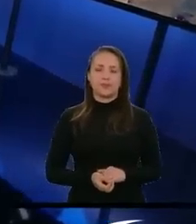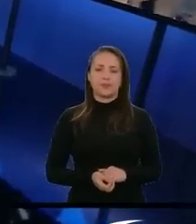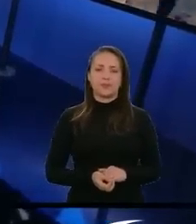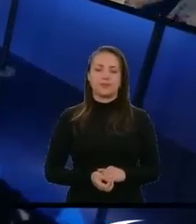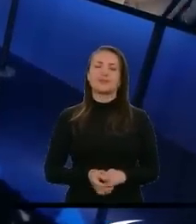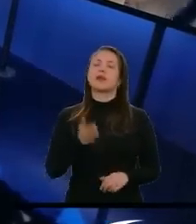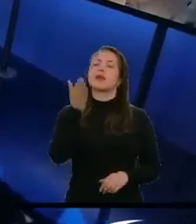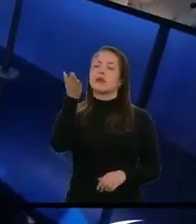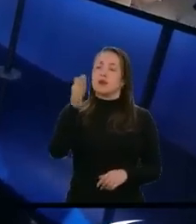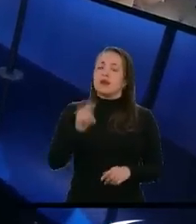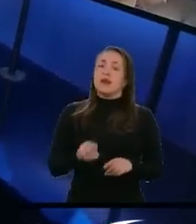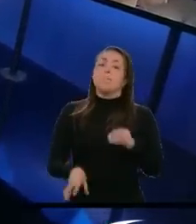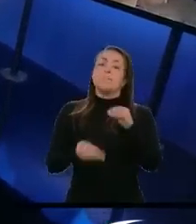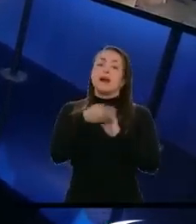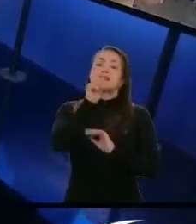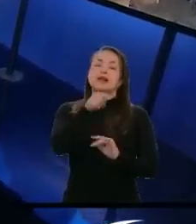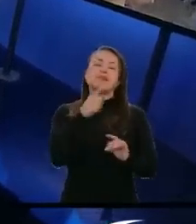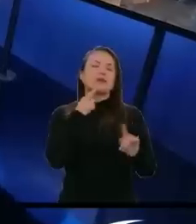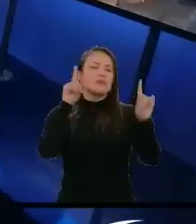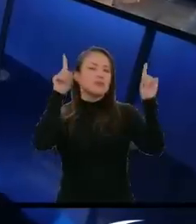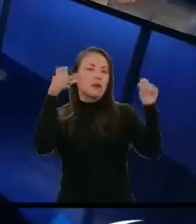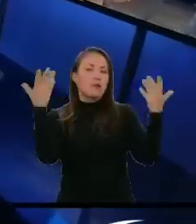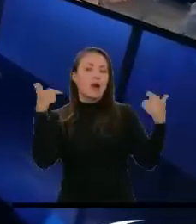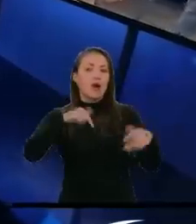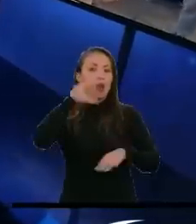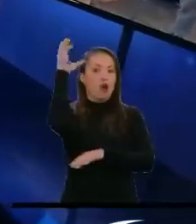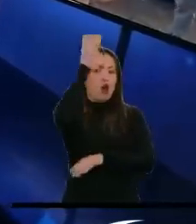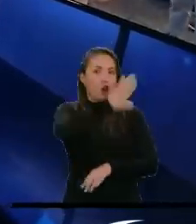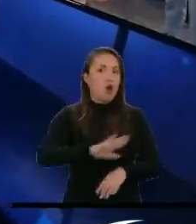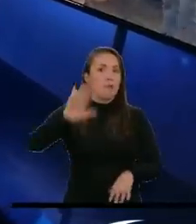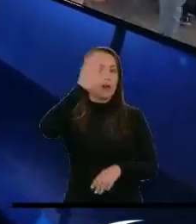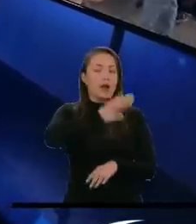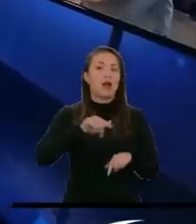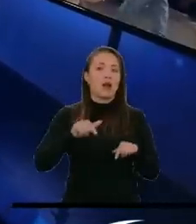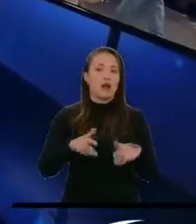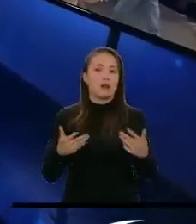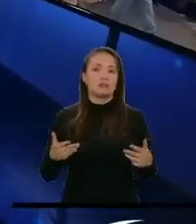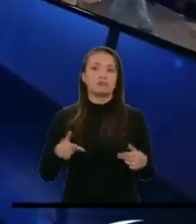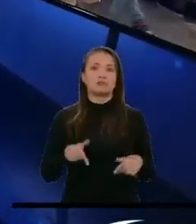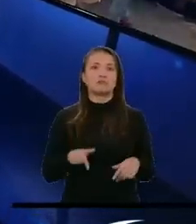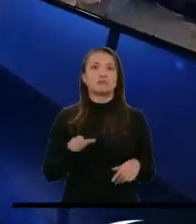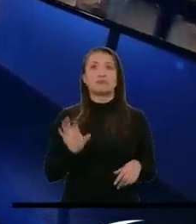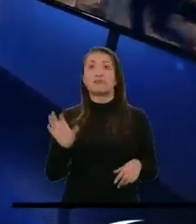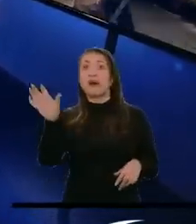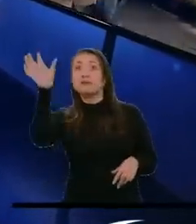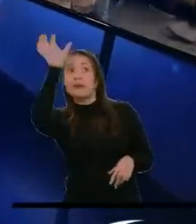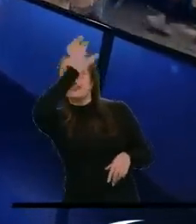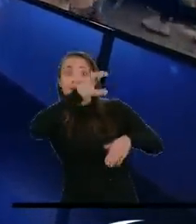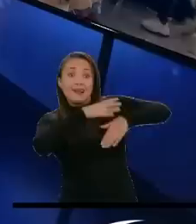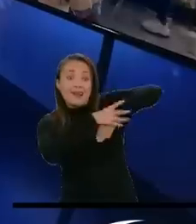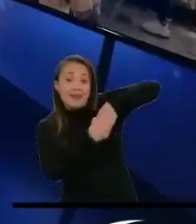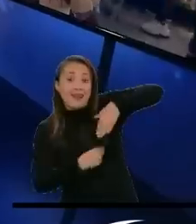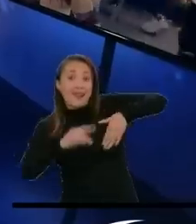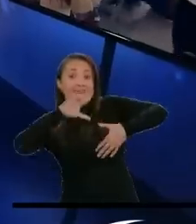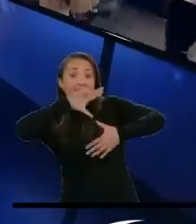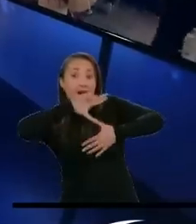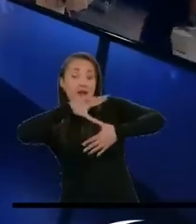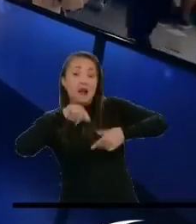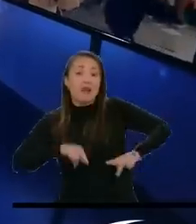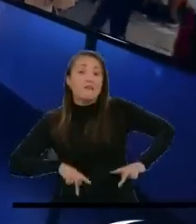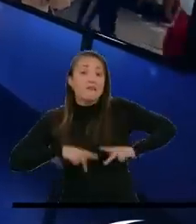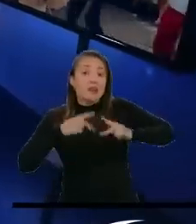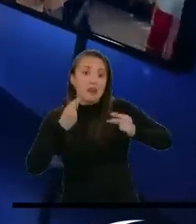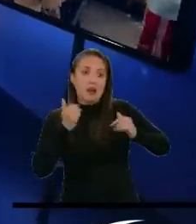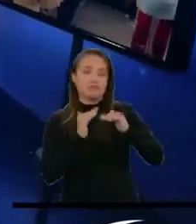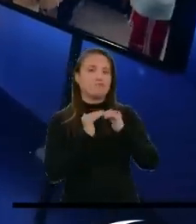María Antonia, pero también hay que hablar de lo siguiente, es que Colombia sigue siendo en últimas uno de los países en Latinoamérica con los costos de vida